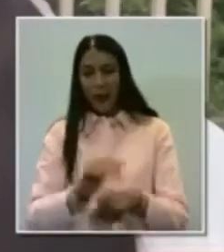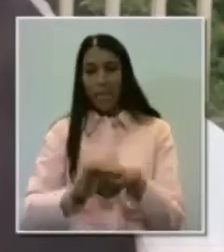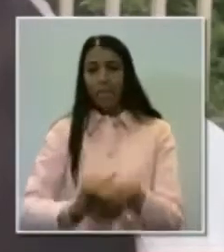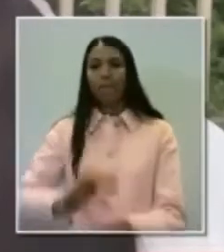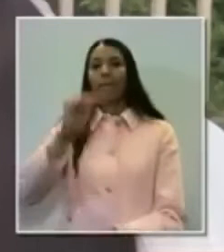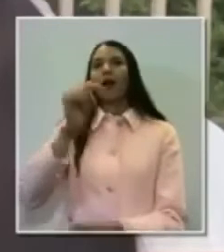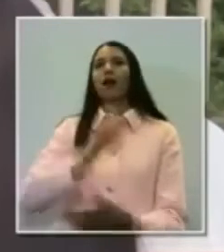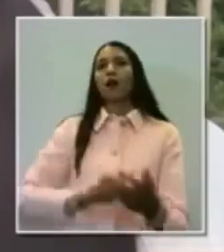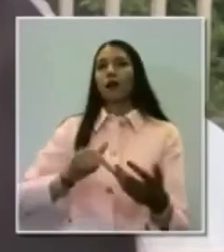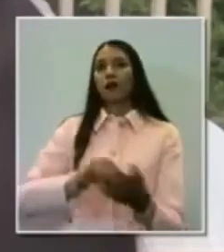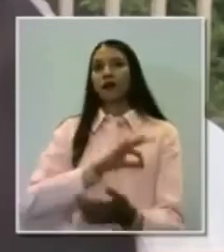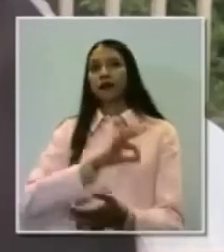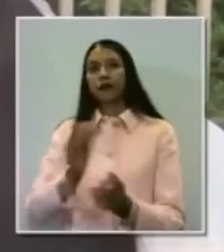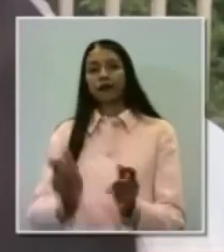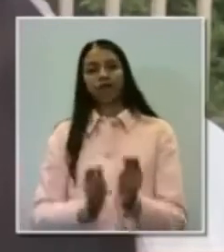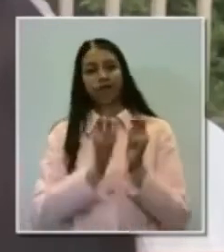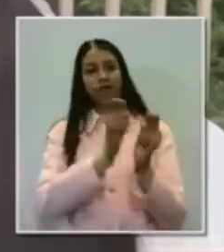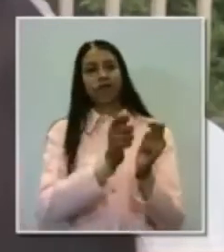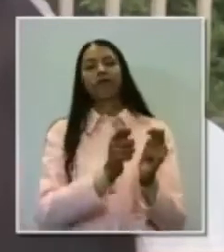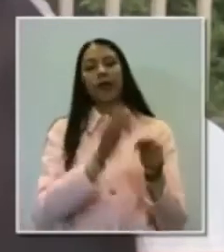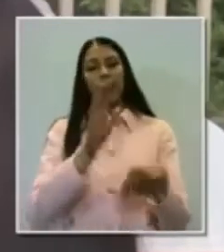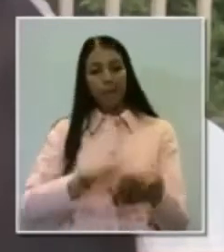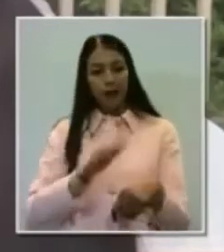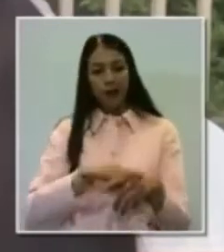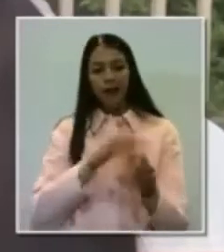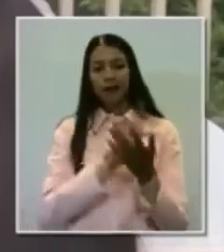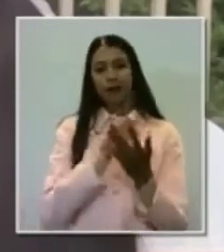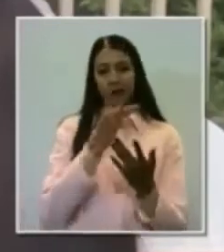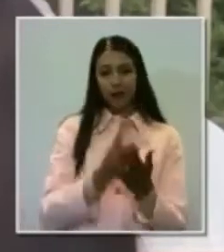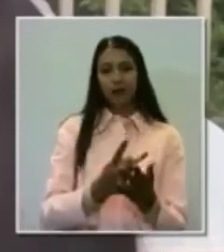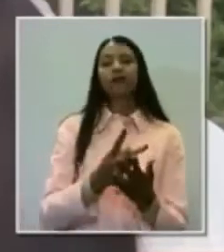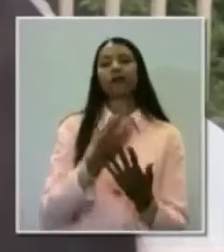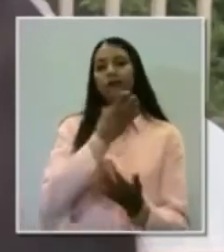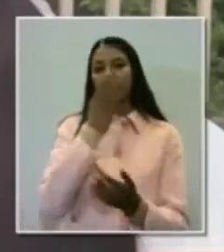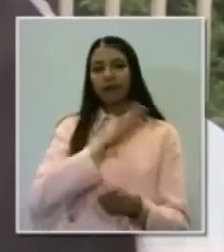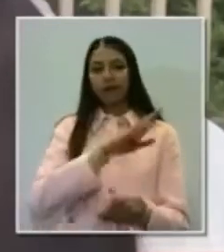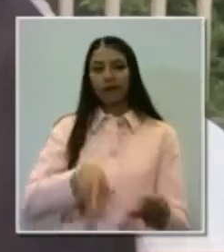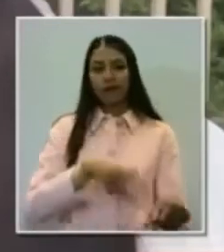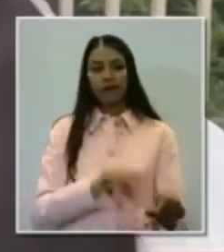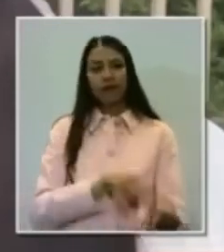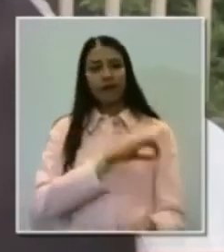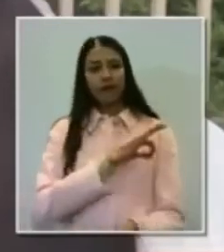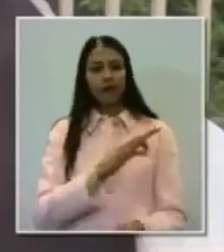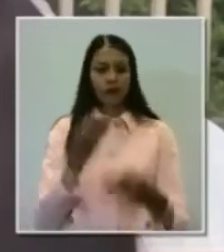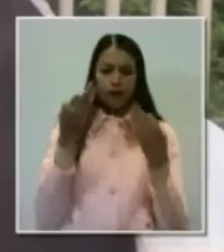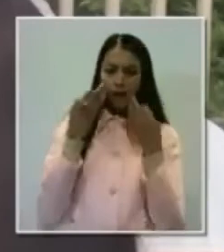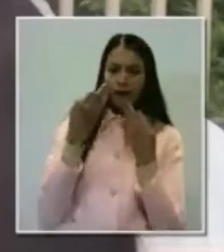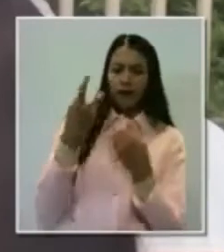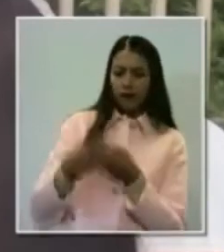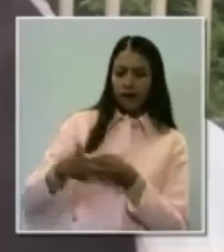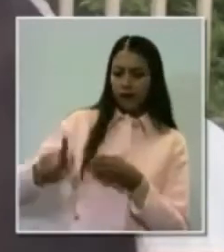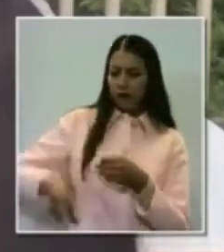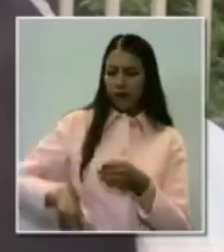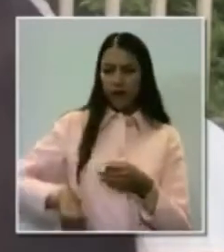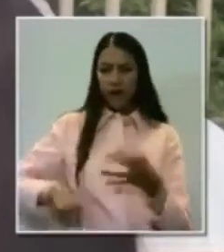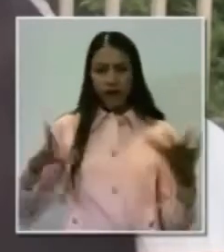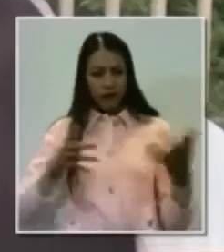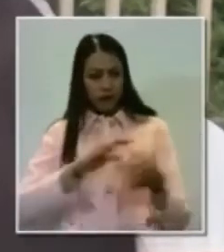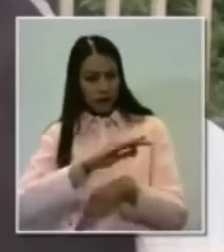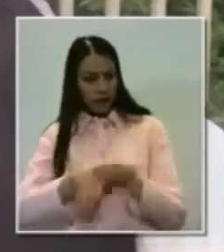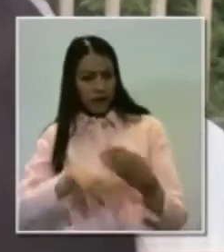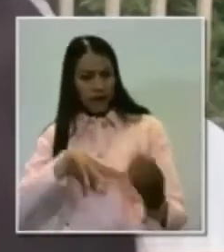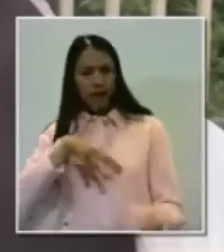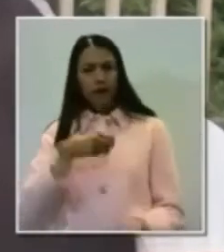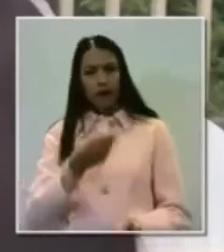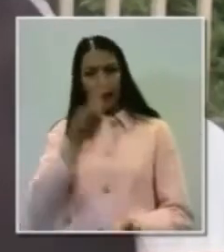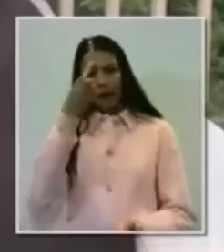más espacios que podemos asignar a más egresados normalistas, de tal forma que pueden notar que este gobierno está haciendo todo el esfuerzo